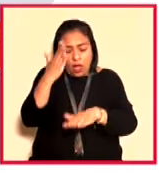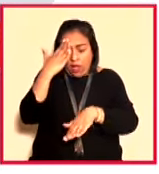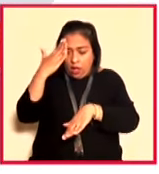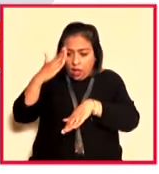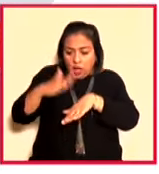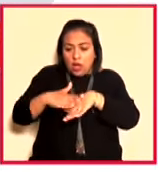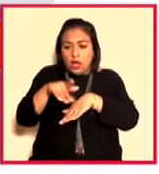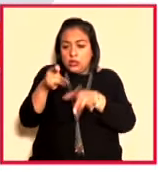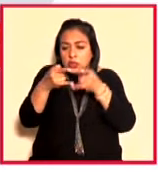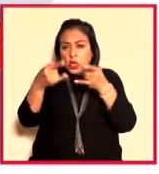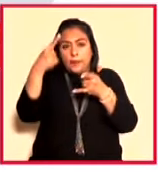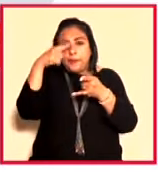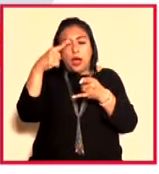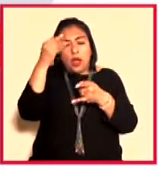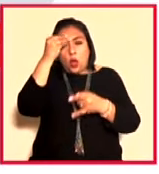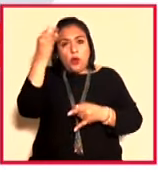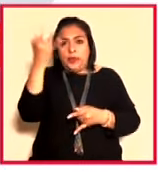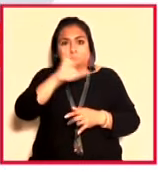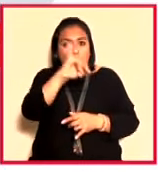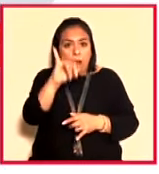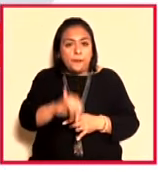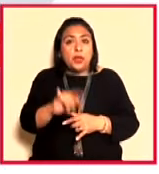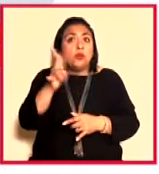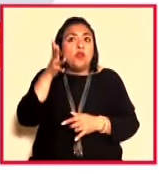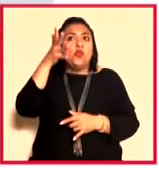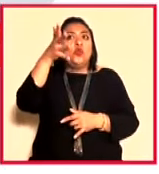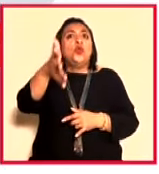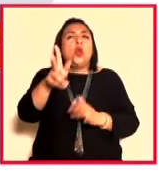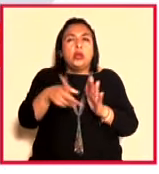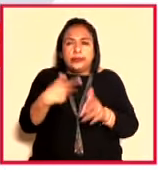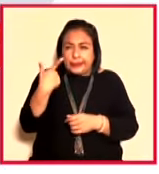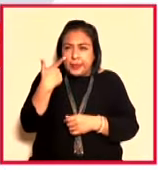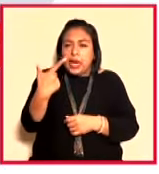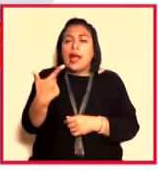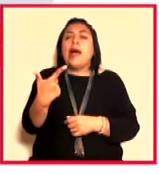para que no se nos olvide, para que en el futuro la podamos volver a ver y